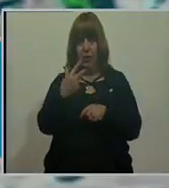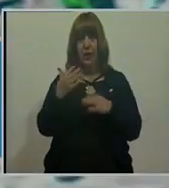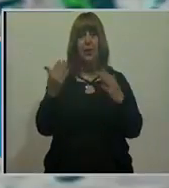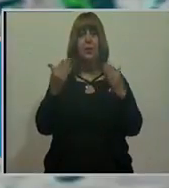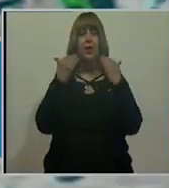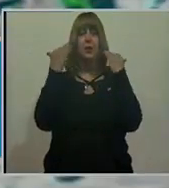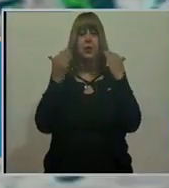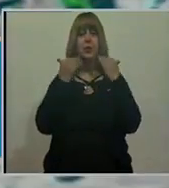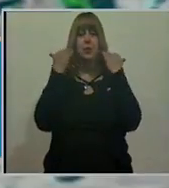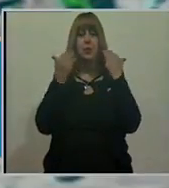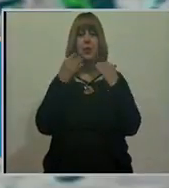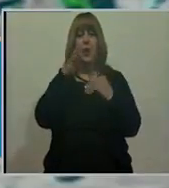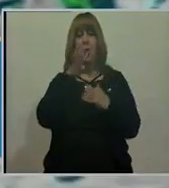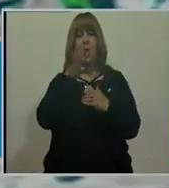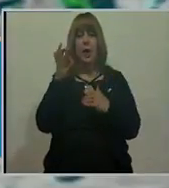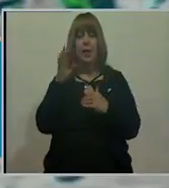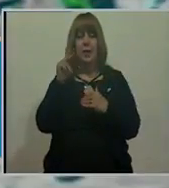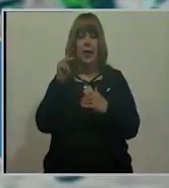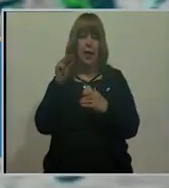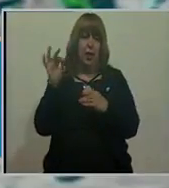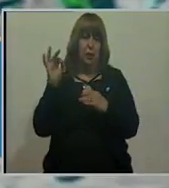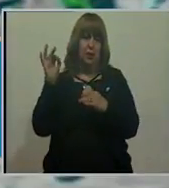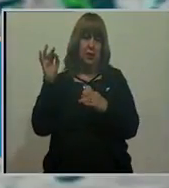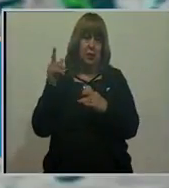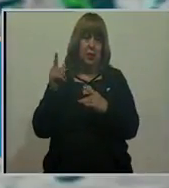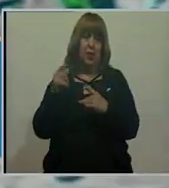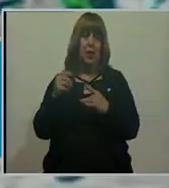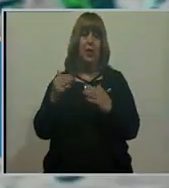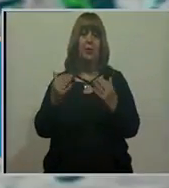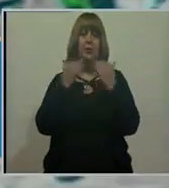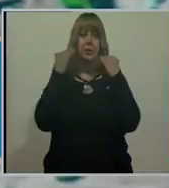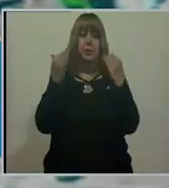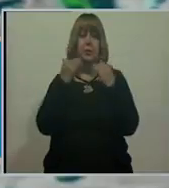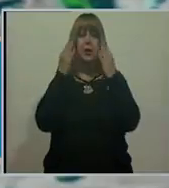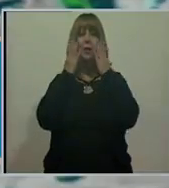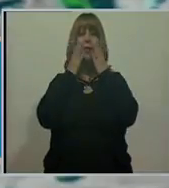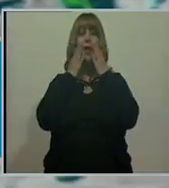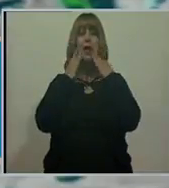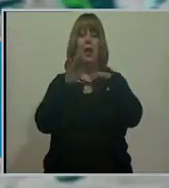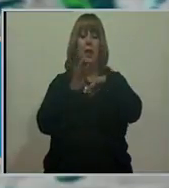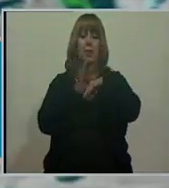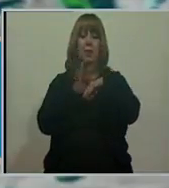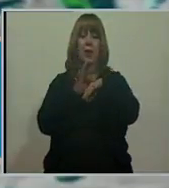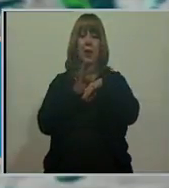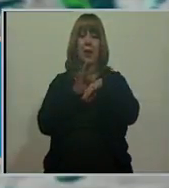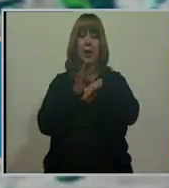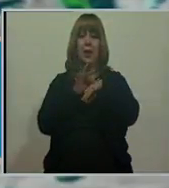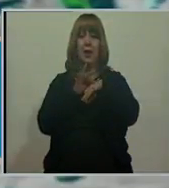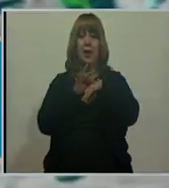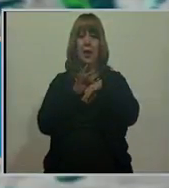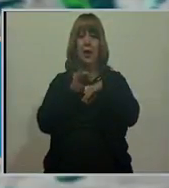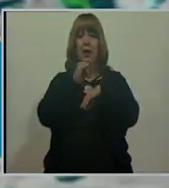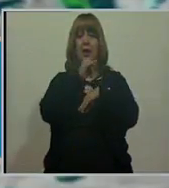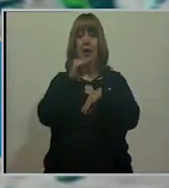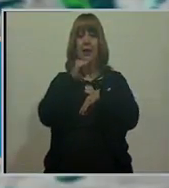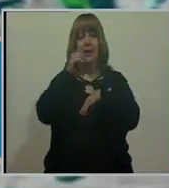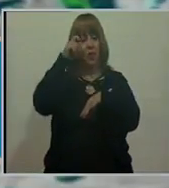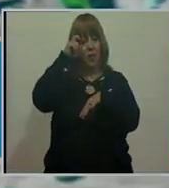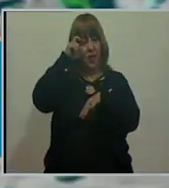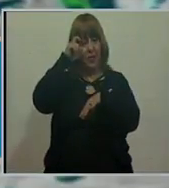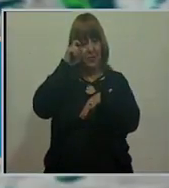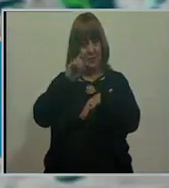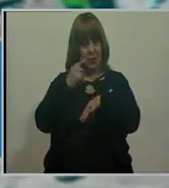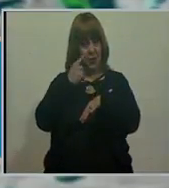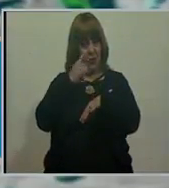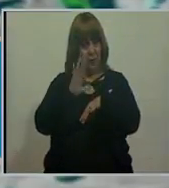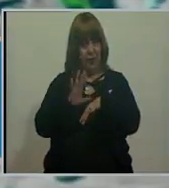de 40 kilómetros por hora, la percepción de frío en la piel baja a 10 grados bajo cero. Así que